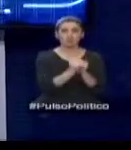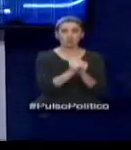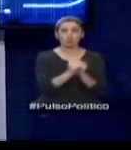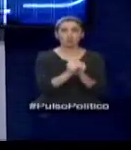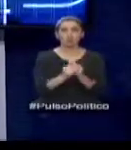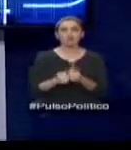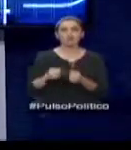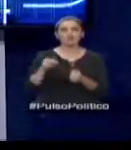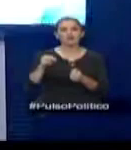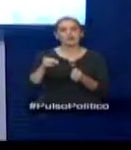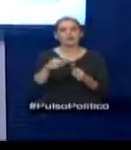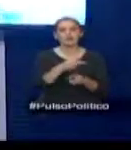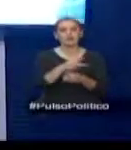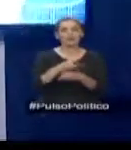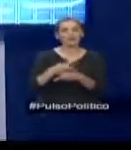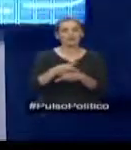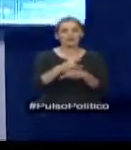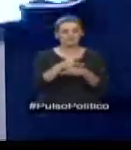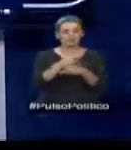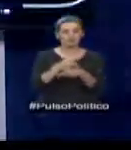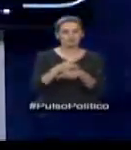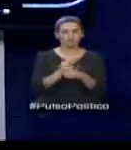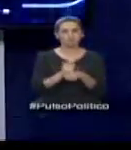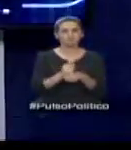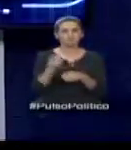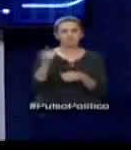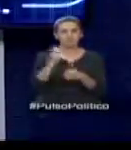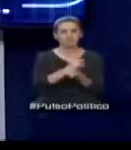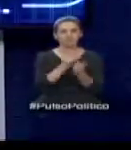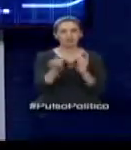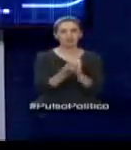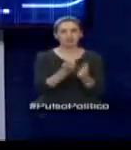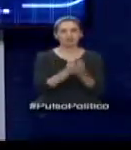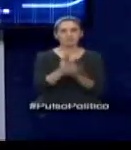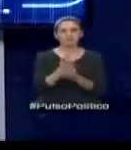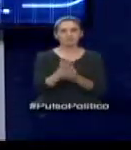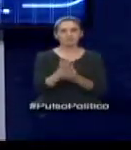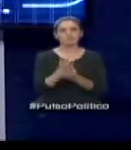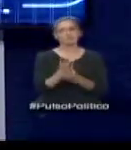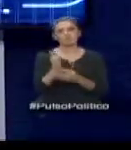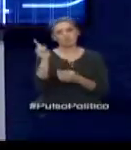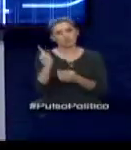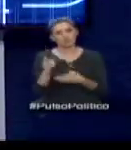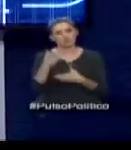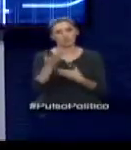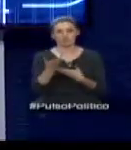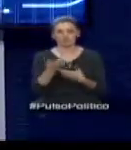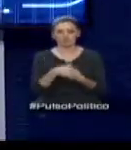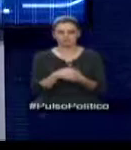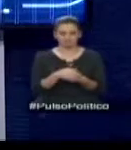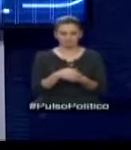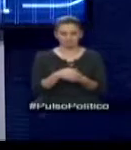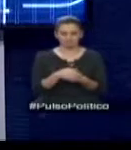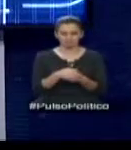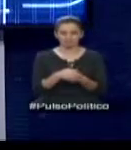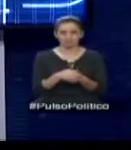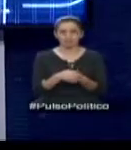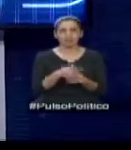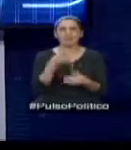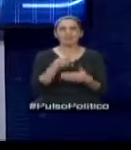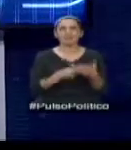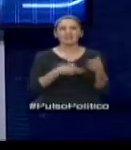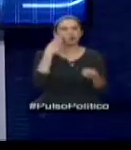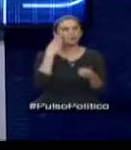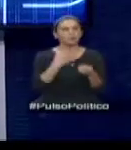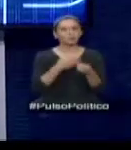de protección según el organismo debería ser modificada a través de una asamblea constituyente cabe preguntarse qué se busca con